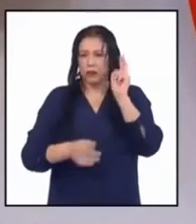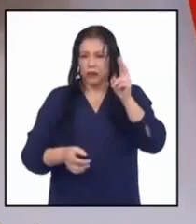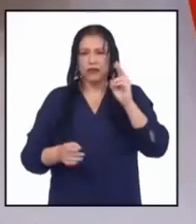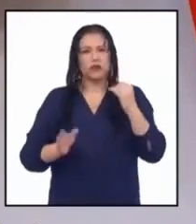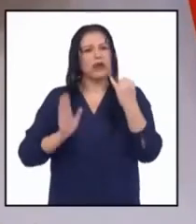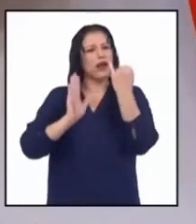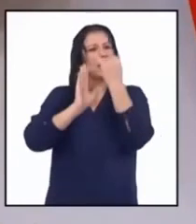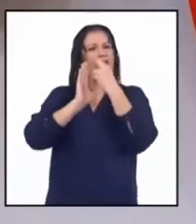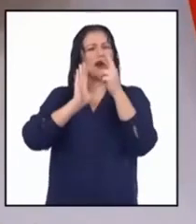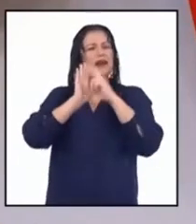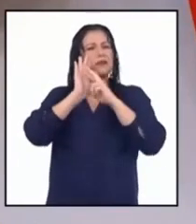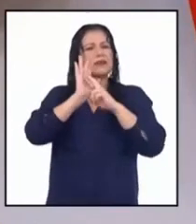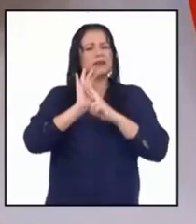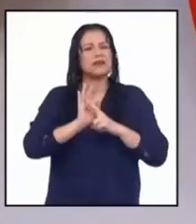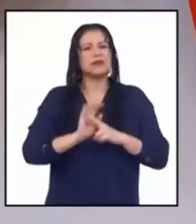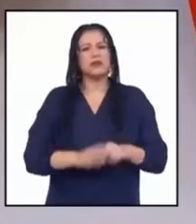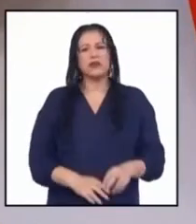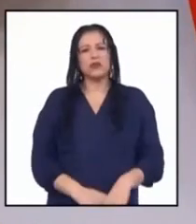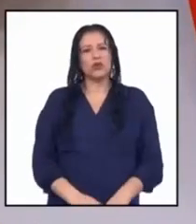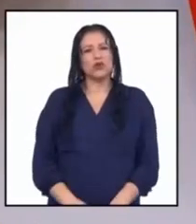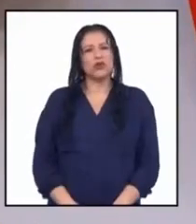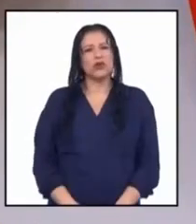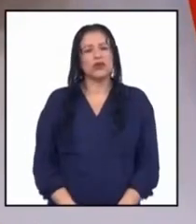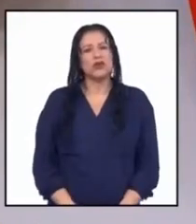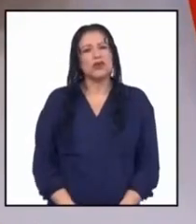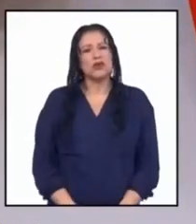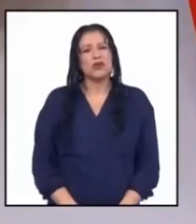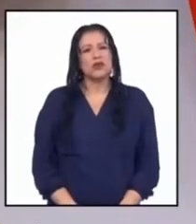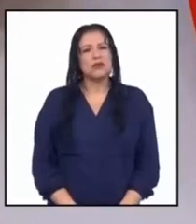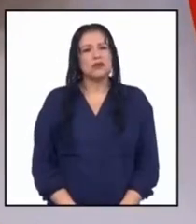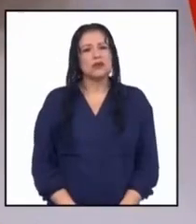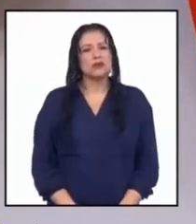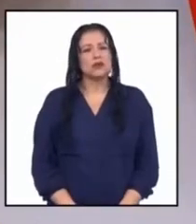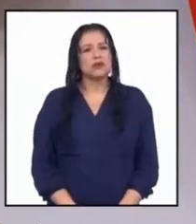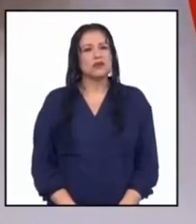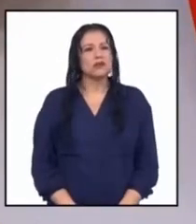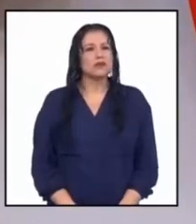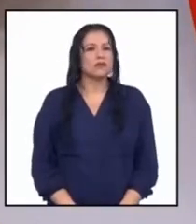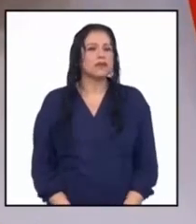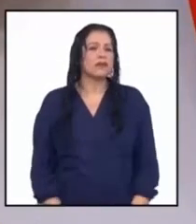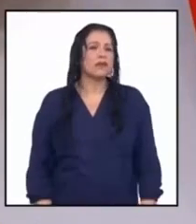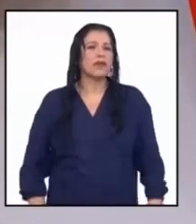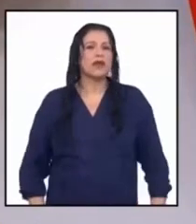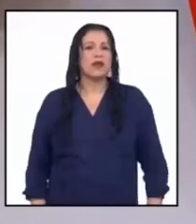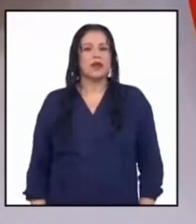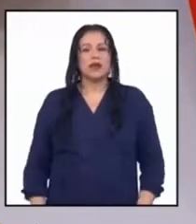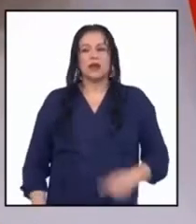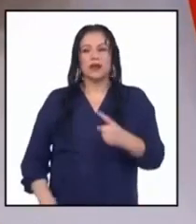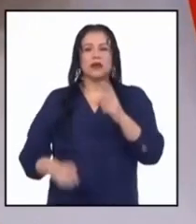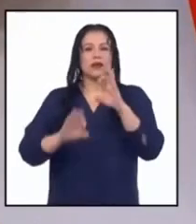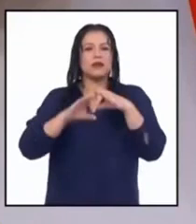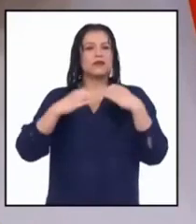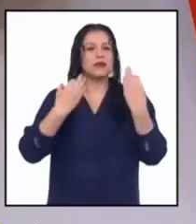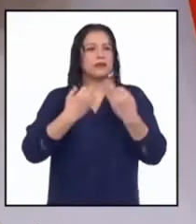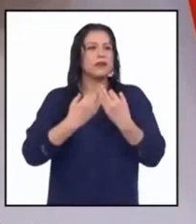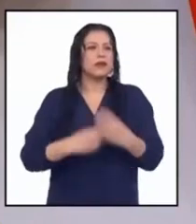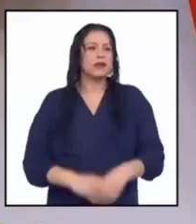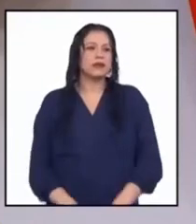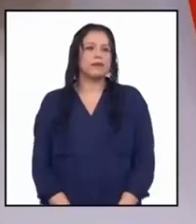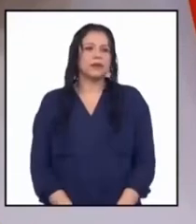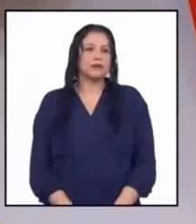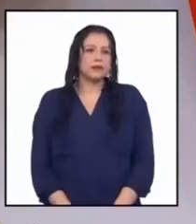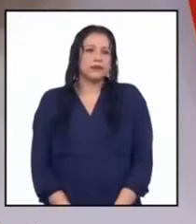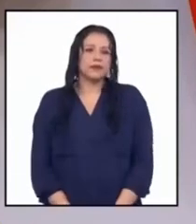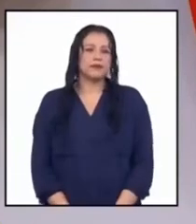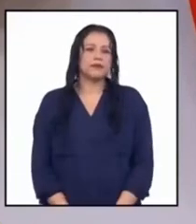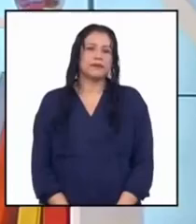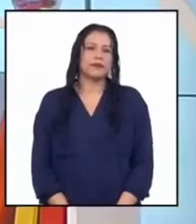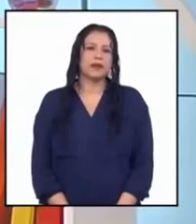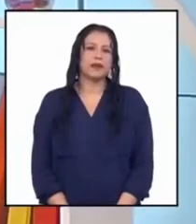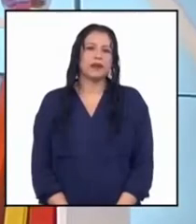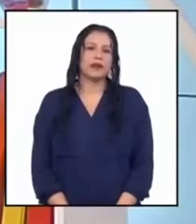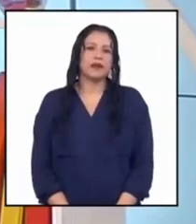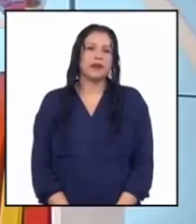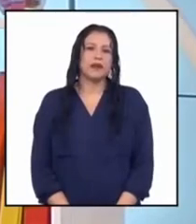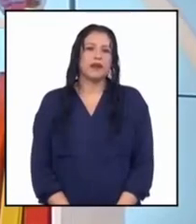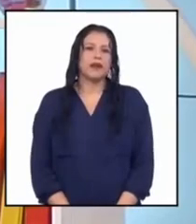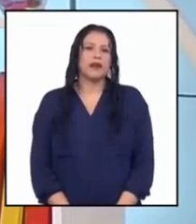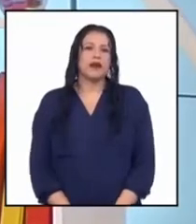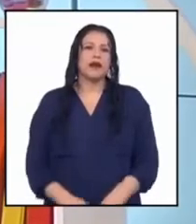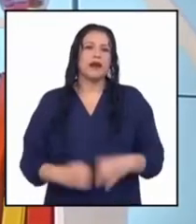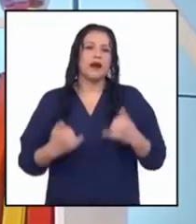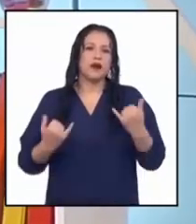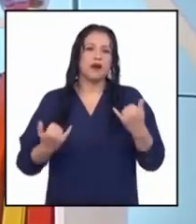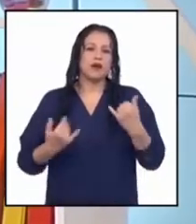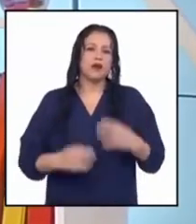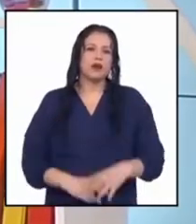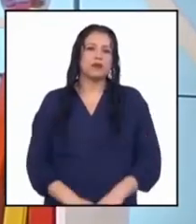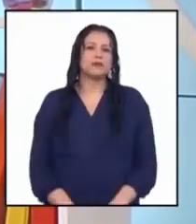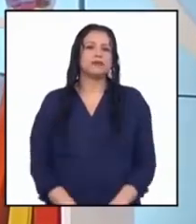con gráficos estadísticos los datos de la cantidad de hijos que tiene cada familia de las comunidades Quichua y Shipibo-Conibo. Ahora